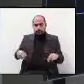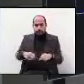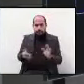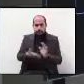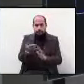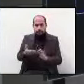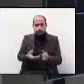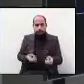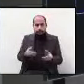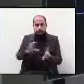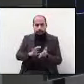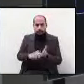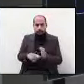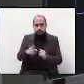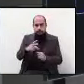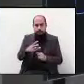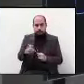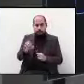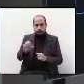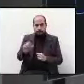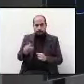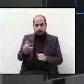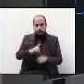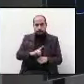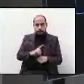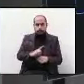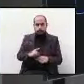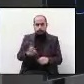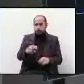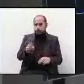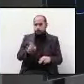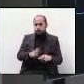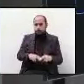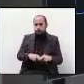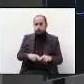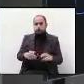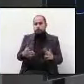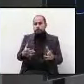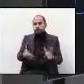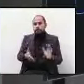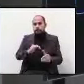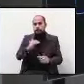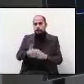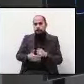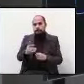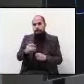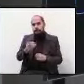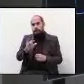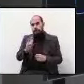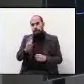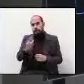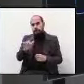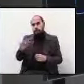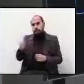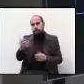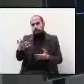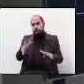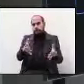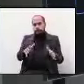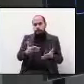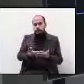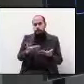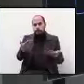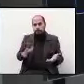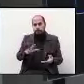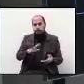ejecución en contrato de 360 días naturales que esperamos estarlo terminando entre julio y agosto del presente año actualmente